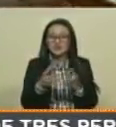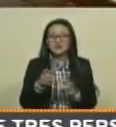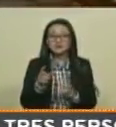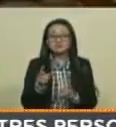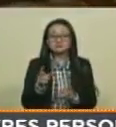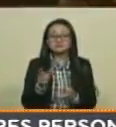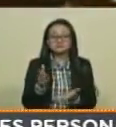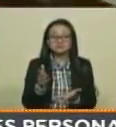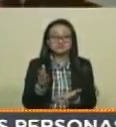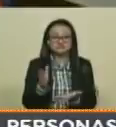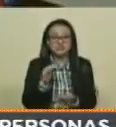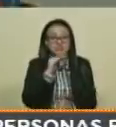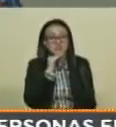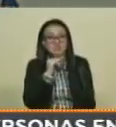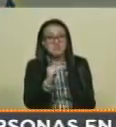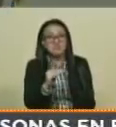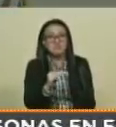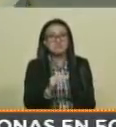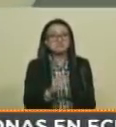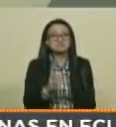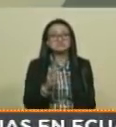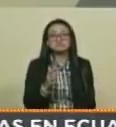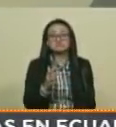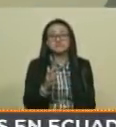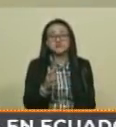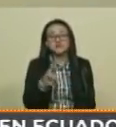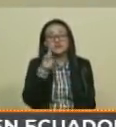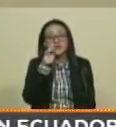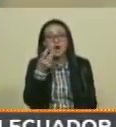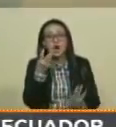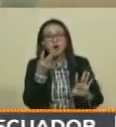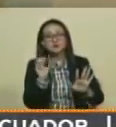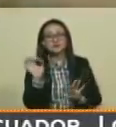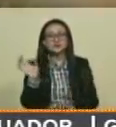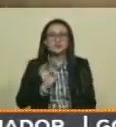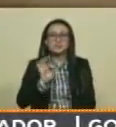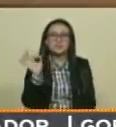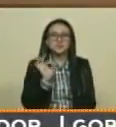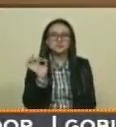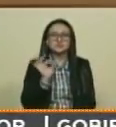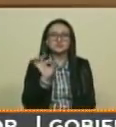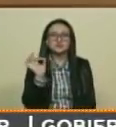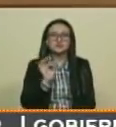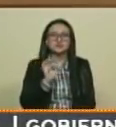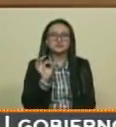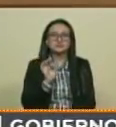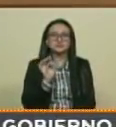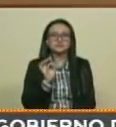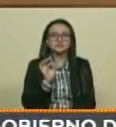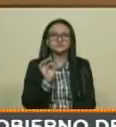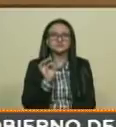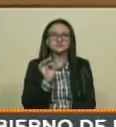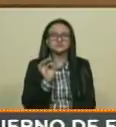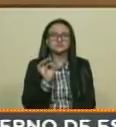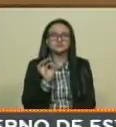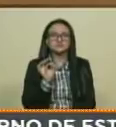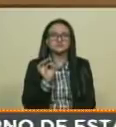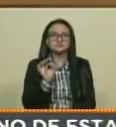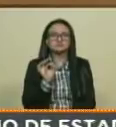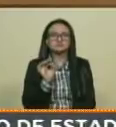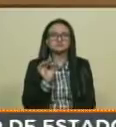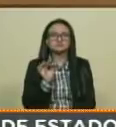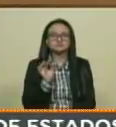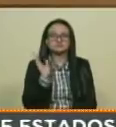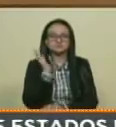jurídicas, habían sobreseído el 80% de las causas y habían terminado